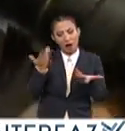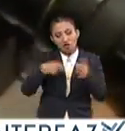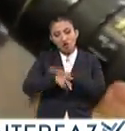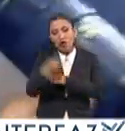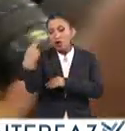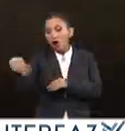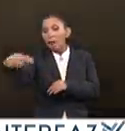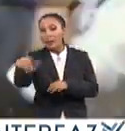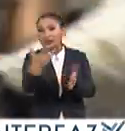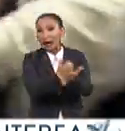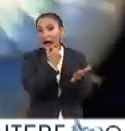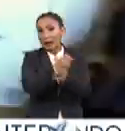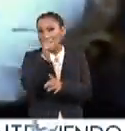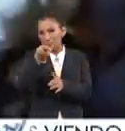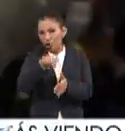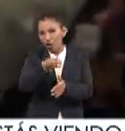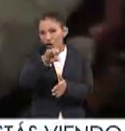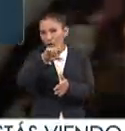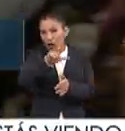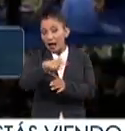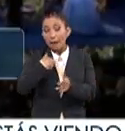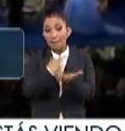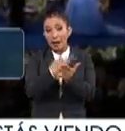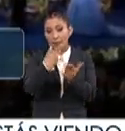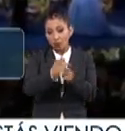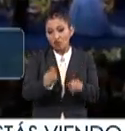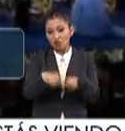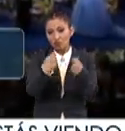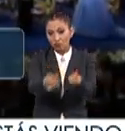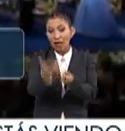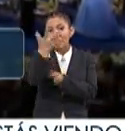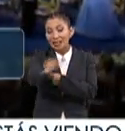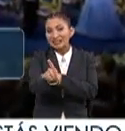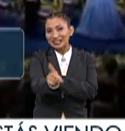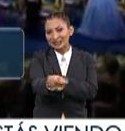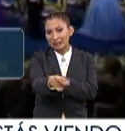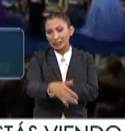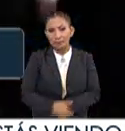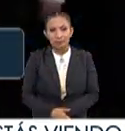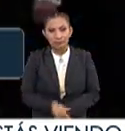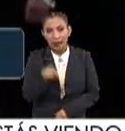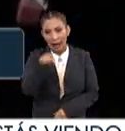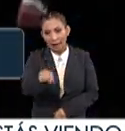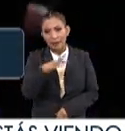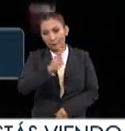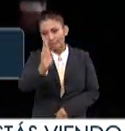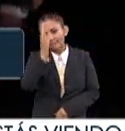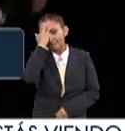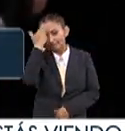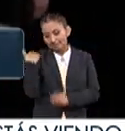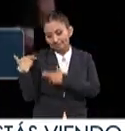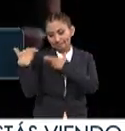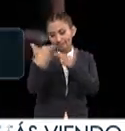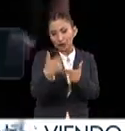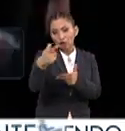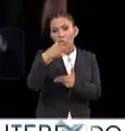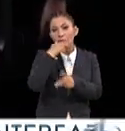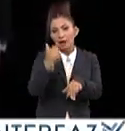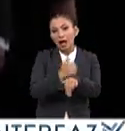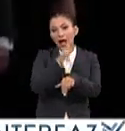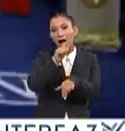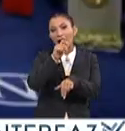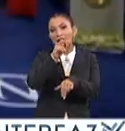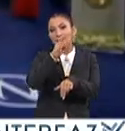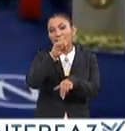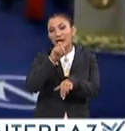filtrado nombres de los ganadores del Nobel. Los premios serán entregados el 10 de diciembre, en la que se recuerda el legado de su creador,